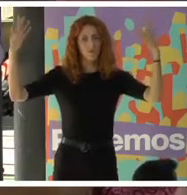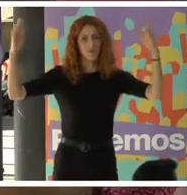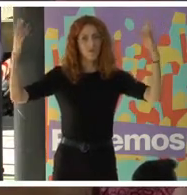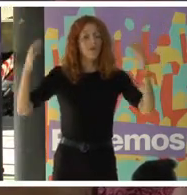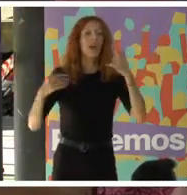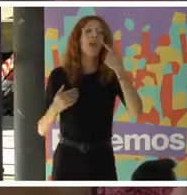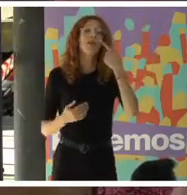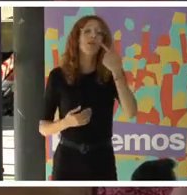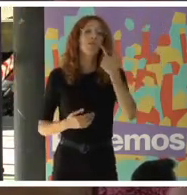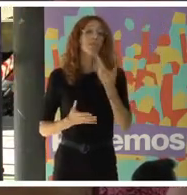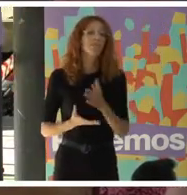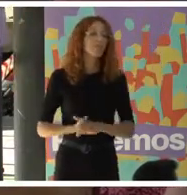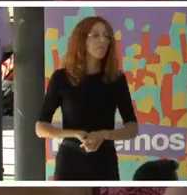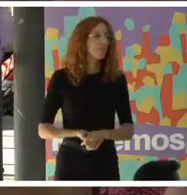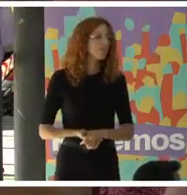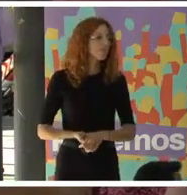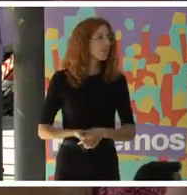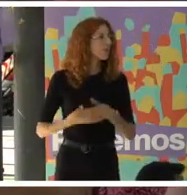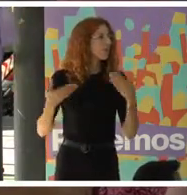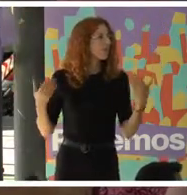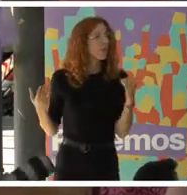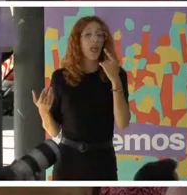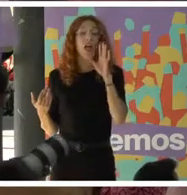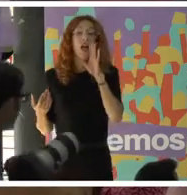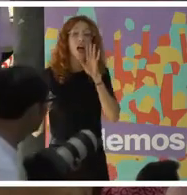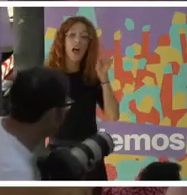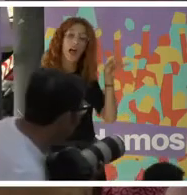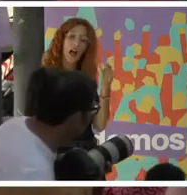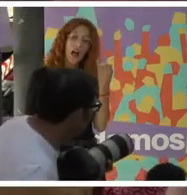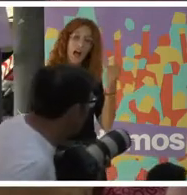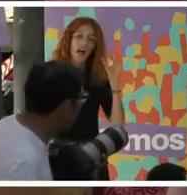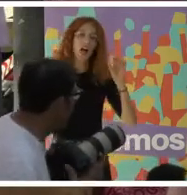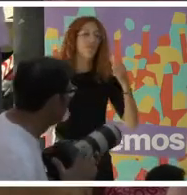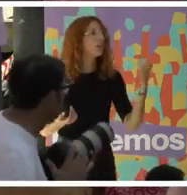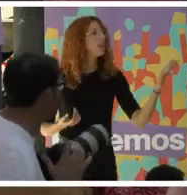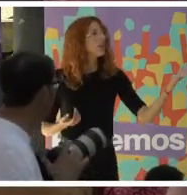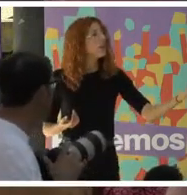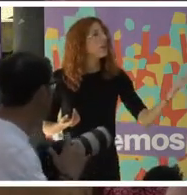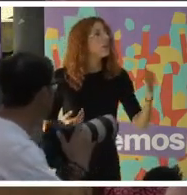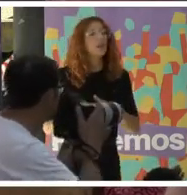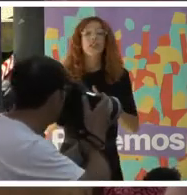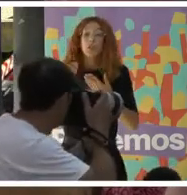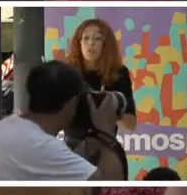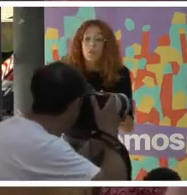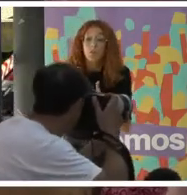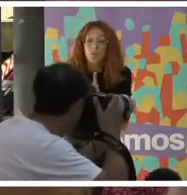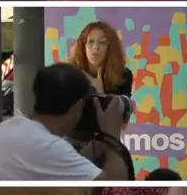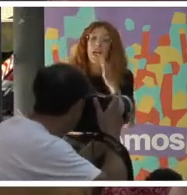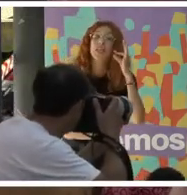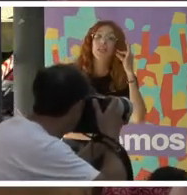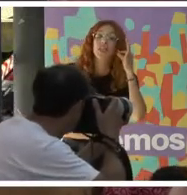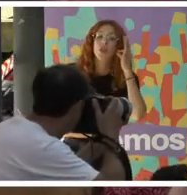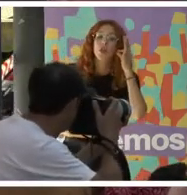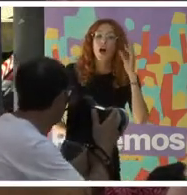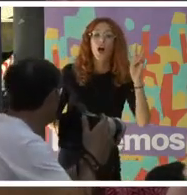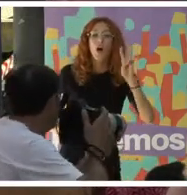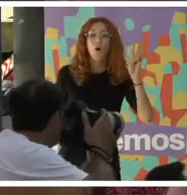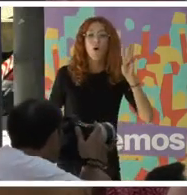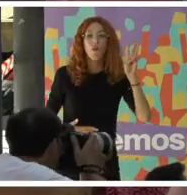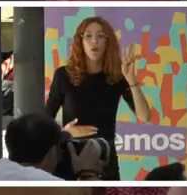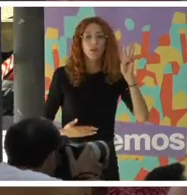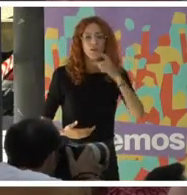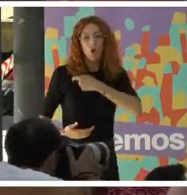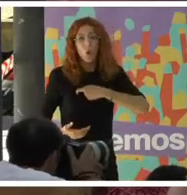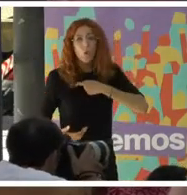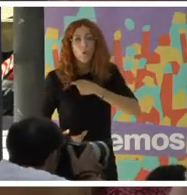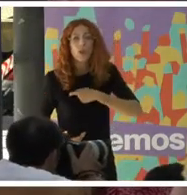Y mirad, como decía Javi antes, esta mañana la señora von der Leyen, la presidenta de la